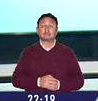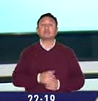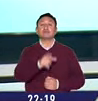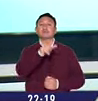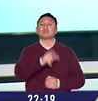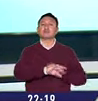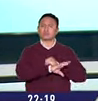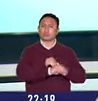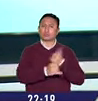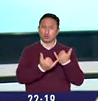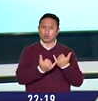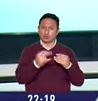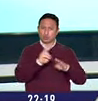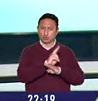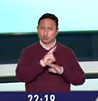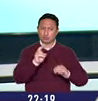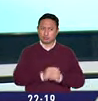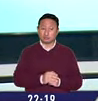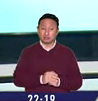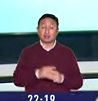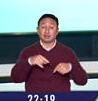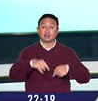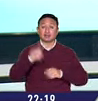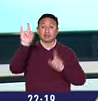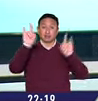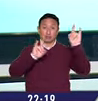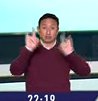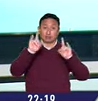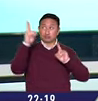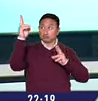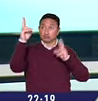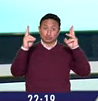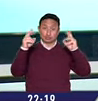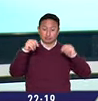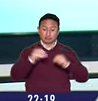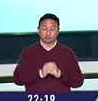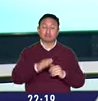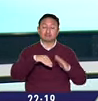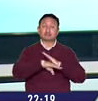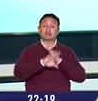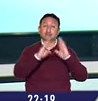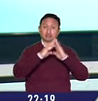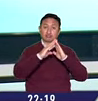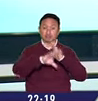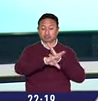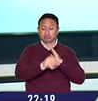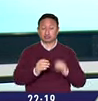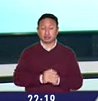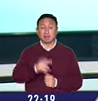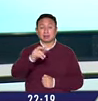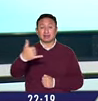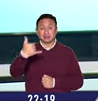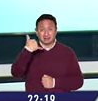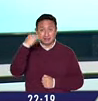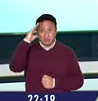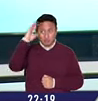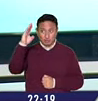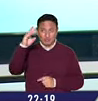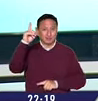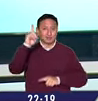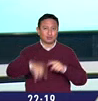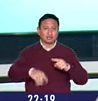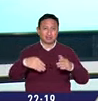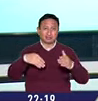delincuentes están utilizando inhibidores de señal para cometer robos a domicilios e impedir que las víctimas pidan ayuda